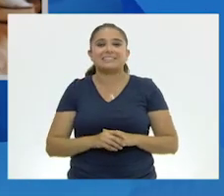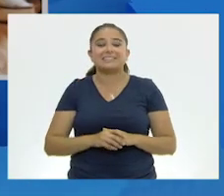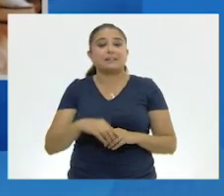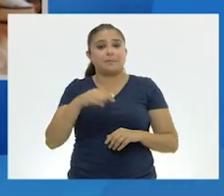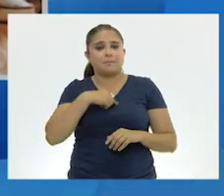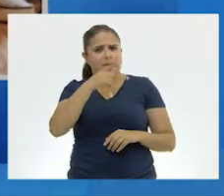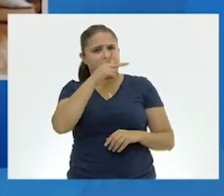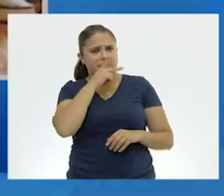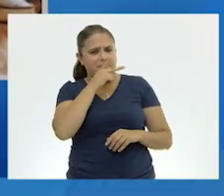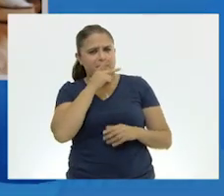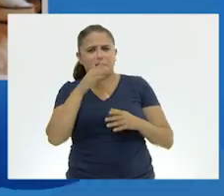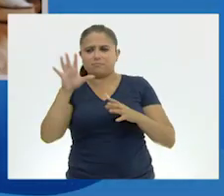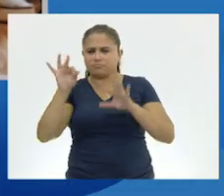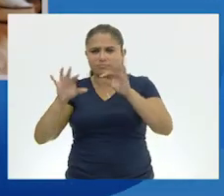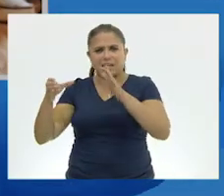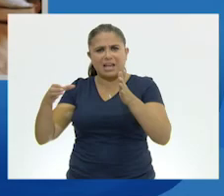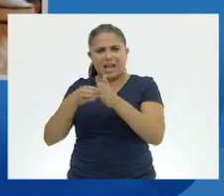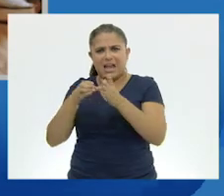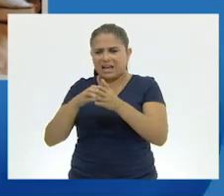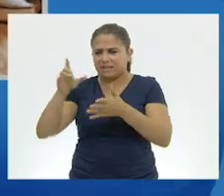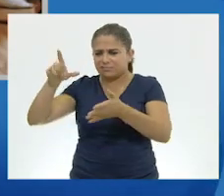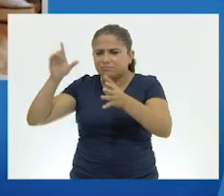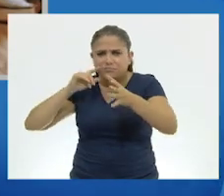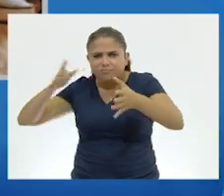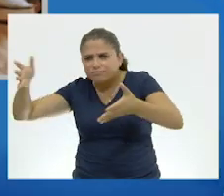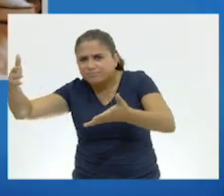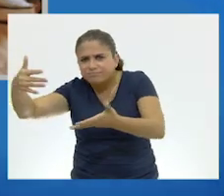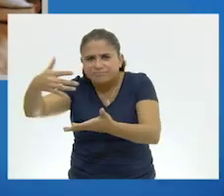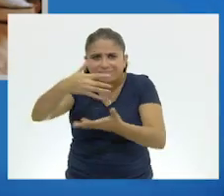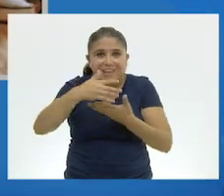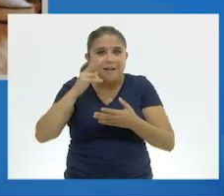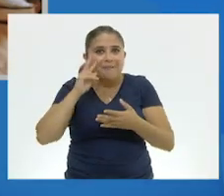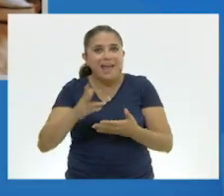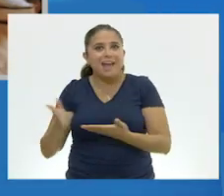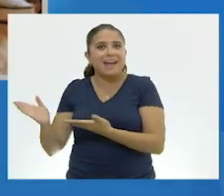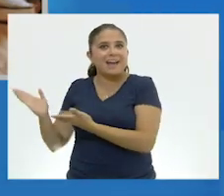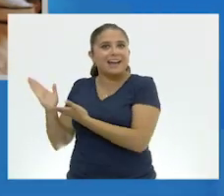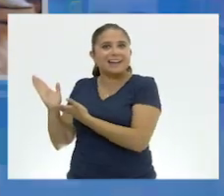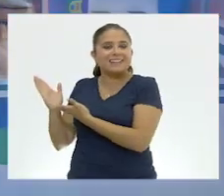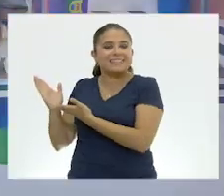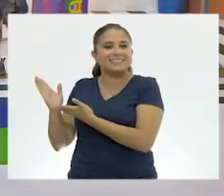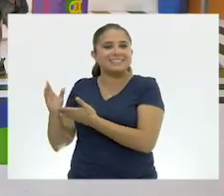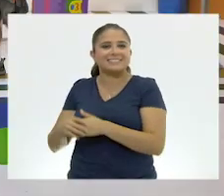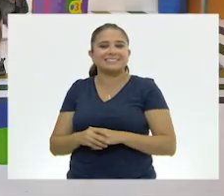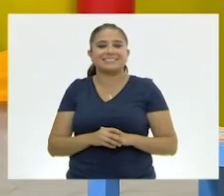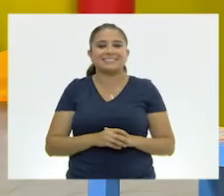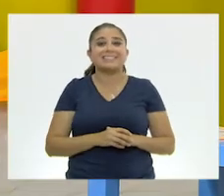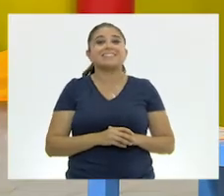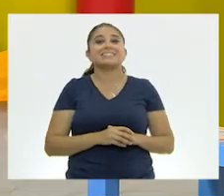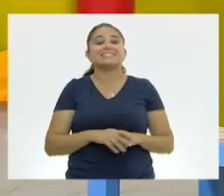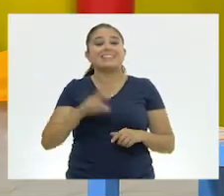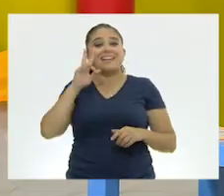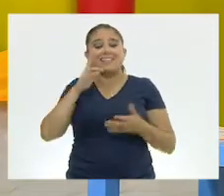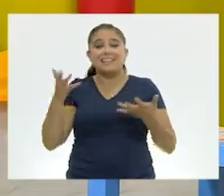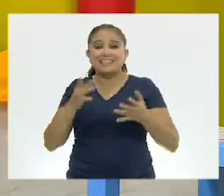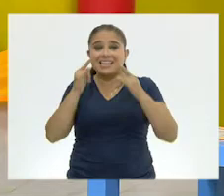Mi papá nos consiguió unas cajas a mi hermana y a mí. ¡Vean lo que construimos! Ah, tenemos a otro pequeño que hizo su campamento en la